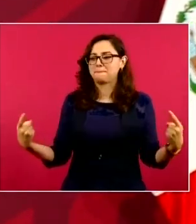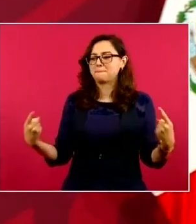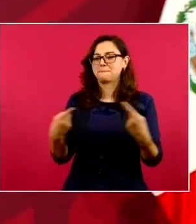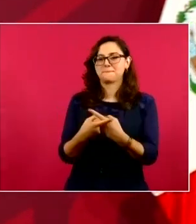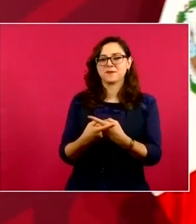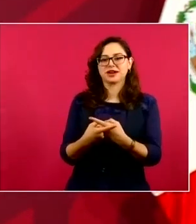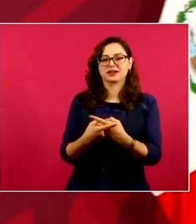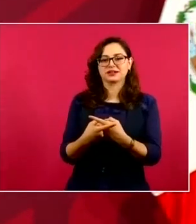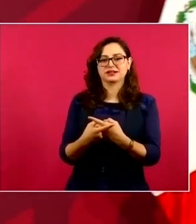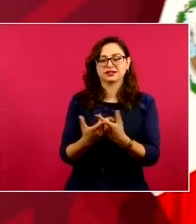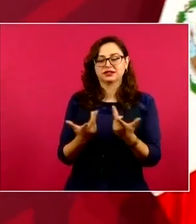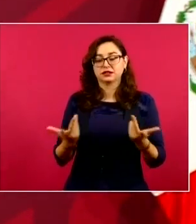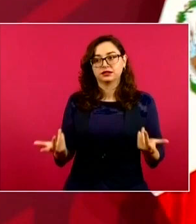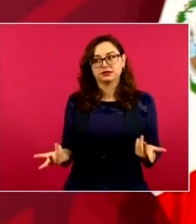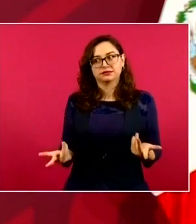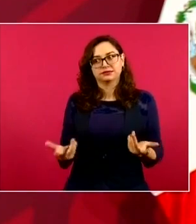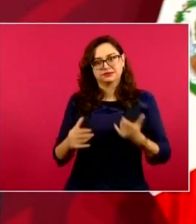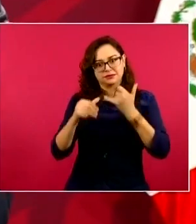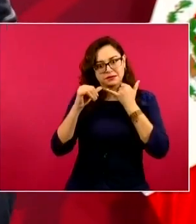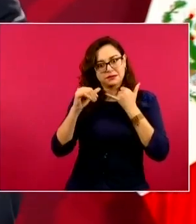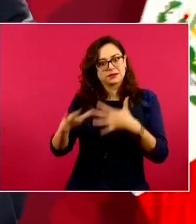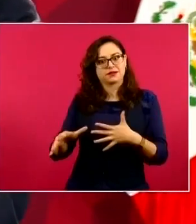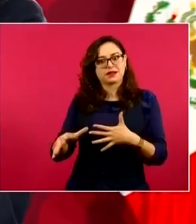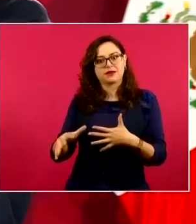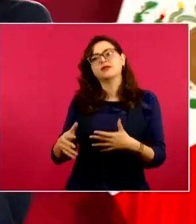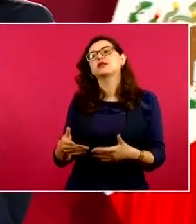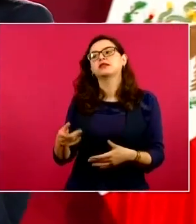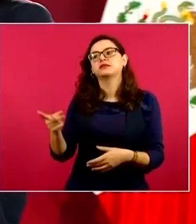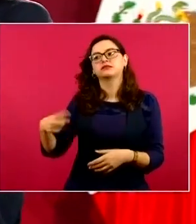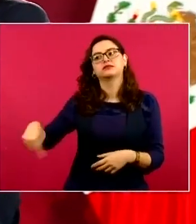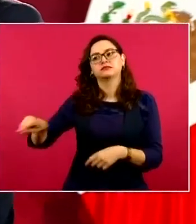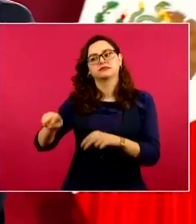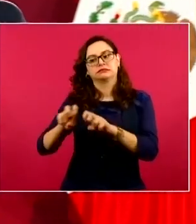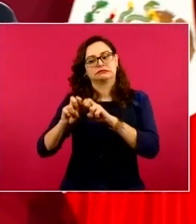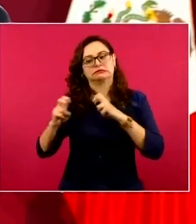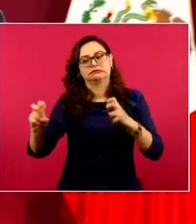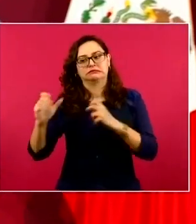Y los ministros no están para eso. Bueno,